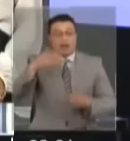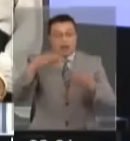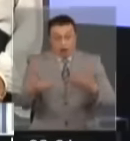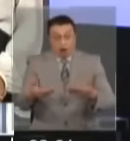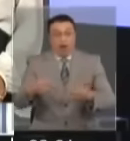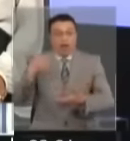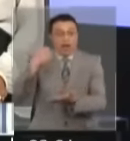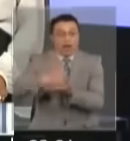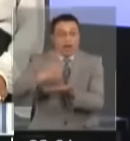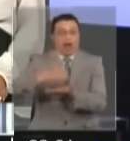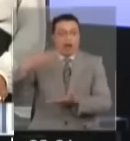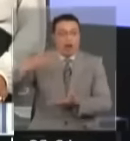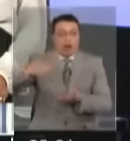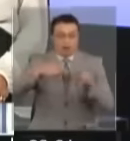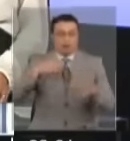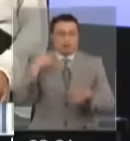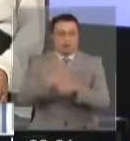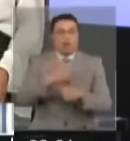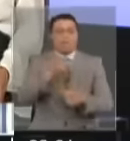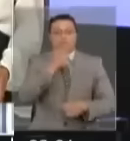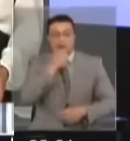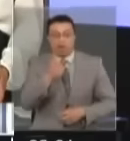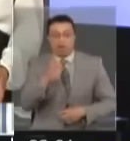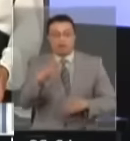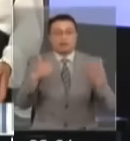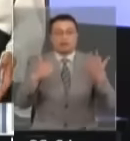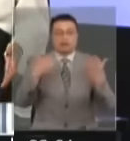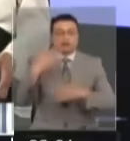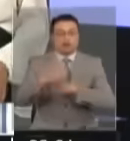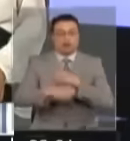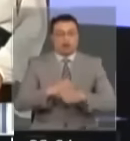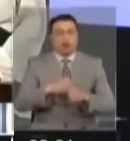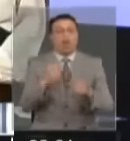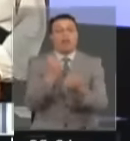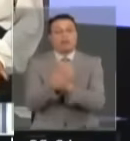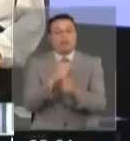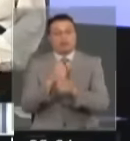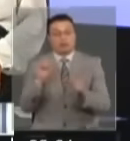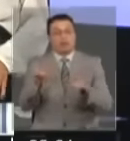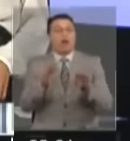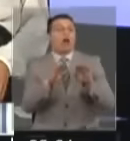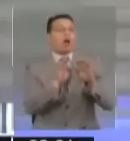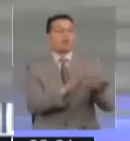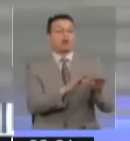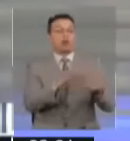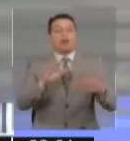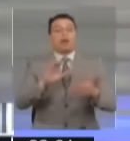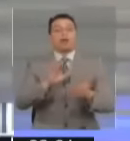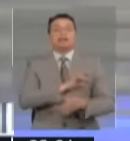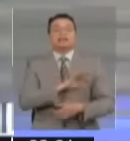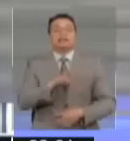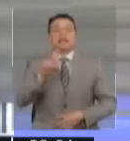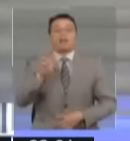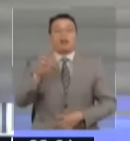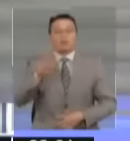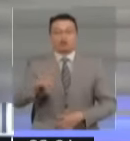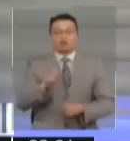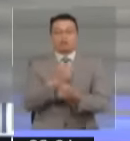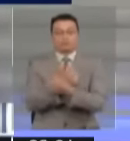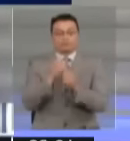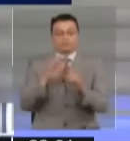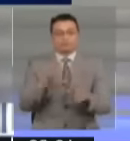alcalde de Ñuñoa, periodista, 65 años, independiente, pero apoyado por el Pacto Chile Vamos, renunciado